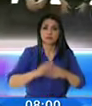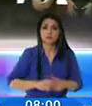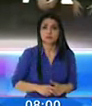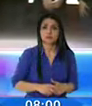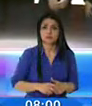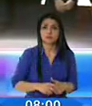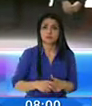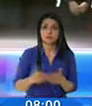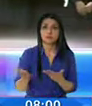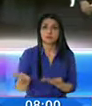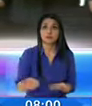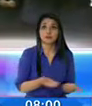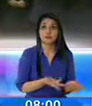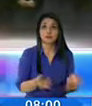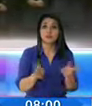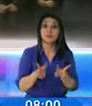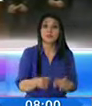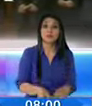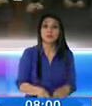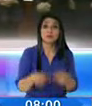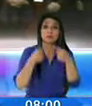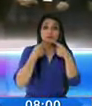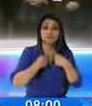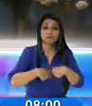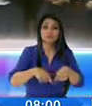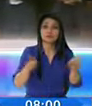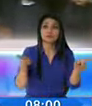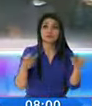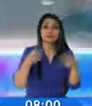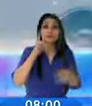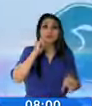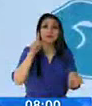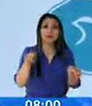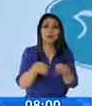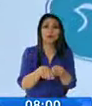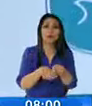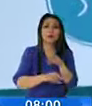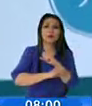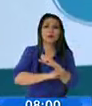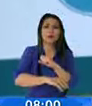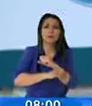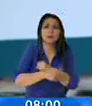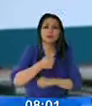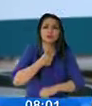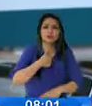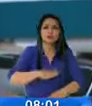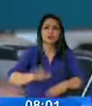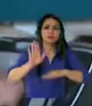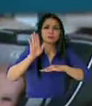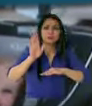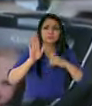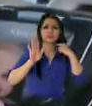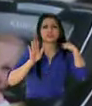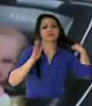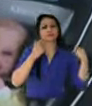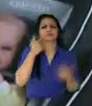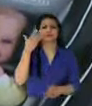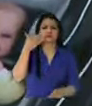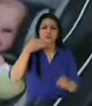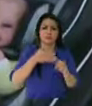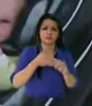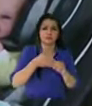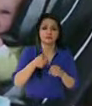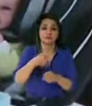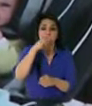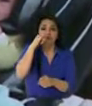Durante el evento también se realizó el lanzamiento y el pacto con la campaña Yo me comprometo, con el objetivo de trabajar